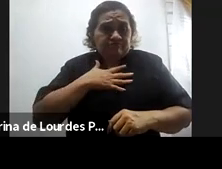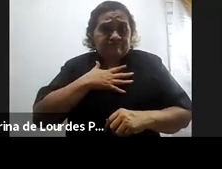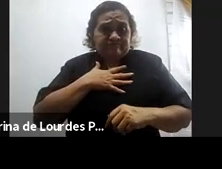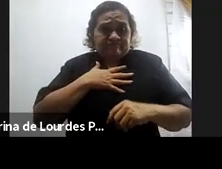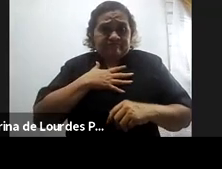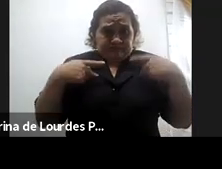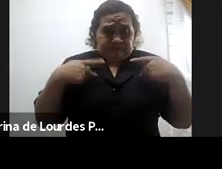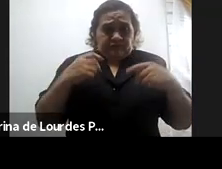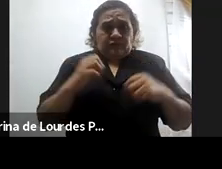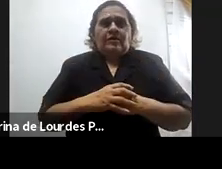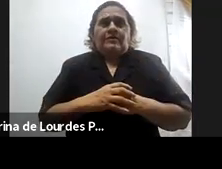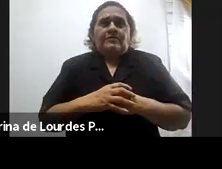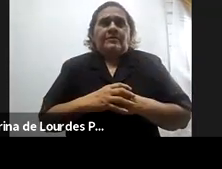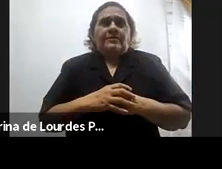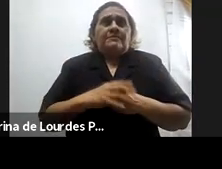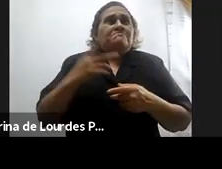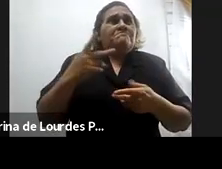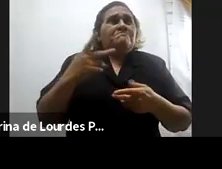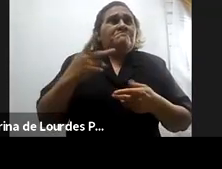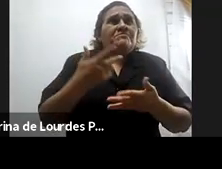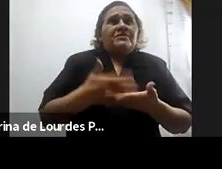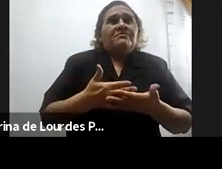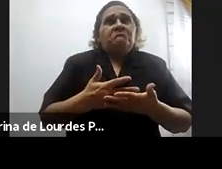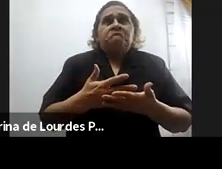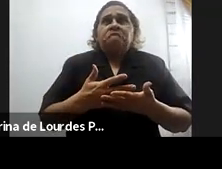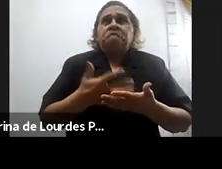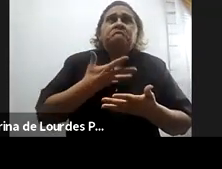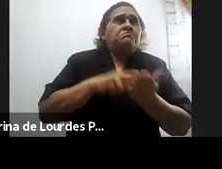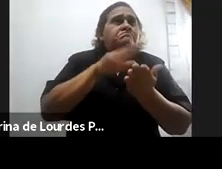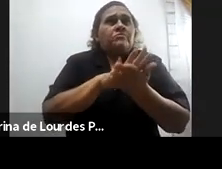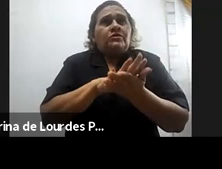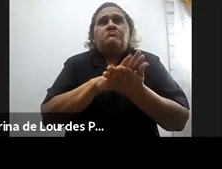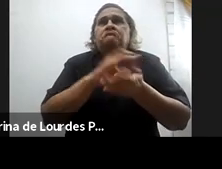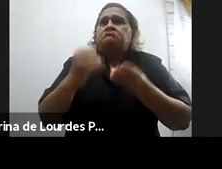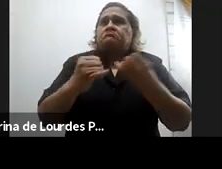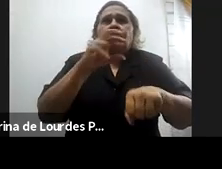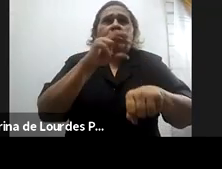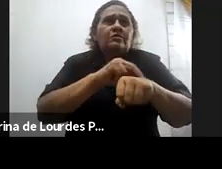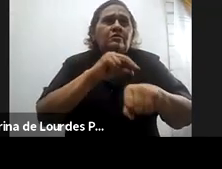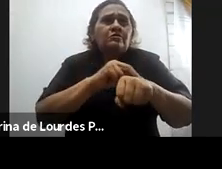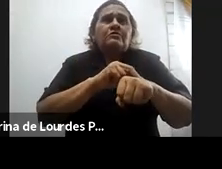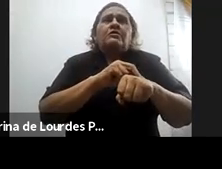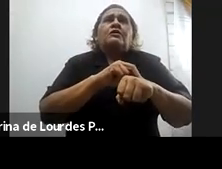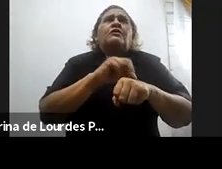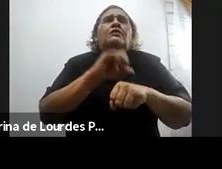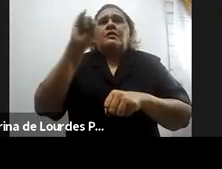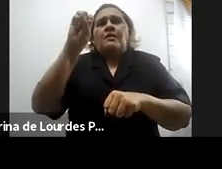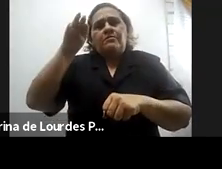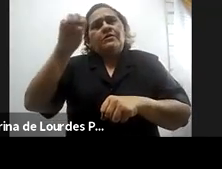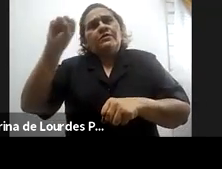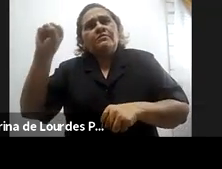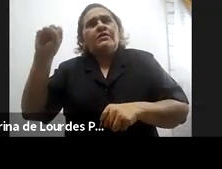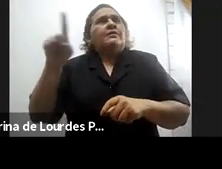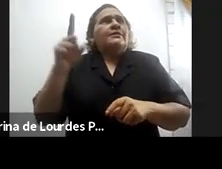veces espera hasta tener su cita con el médico, espera a tener su cita en el Seguro Social o en el ISSSTE